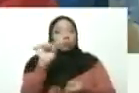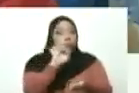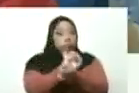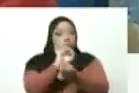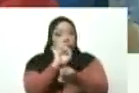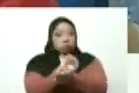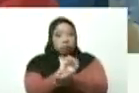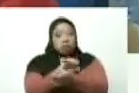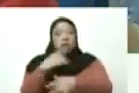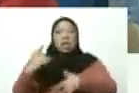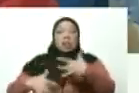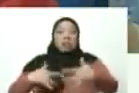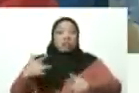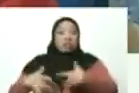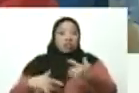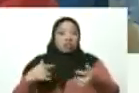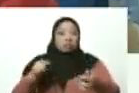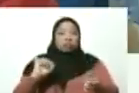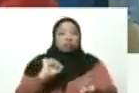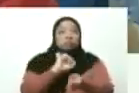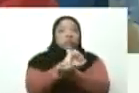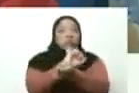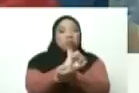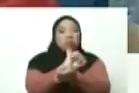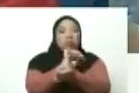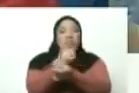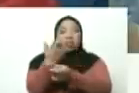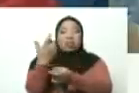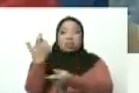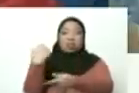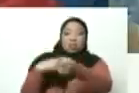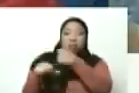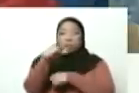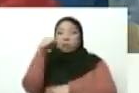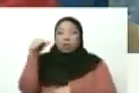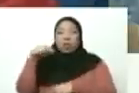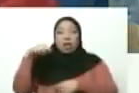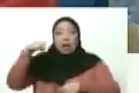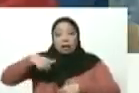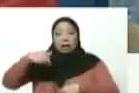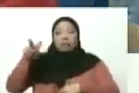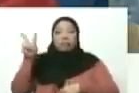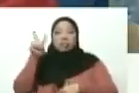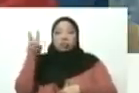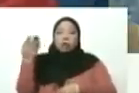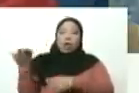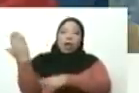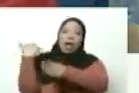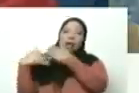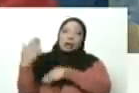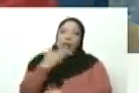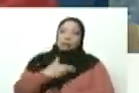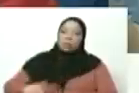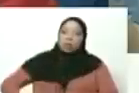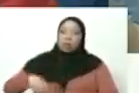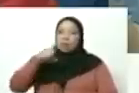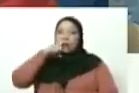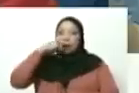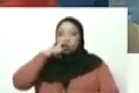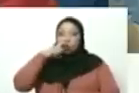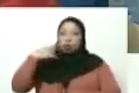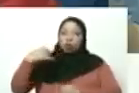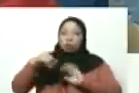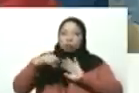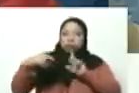actos criminales vinculados a la operación que dio en el ataque con drones etcétera que buscaron